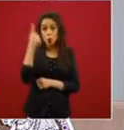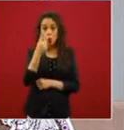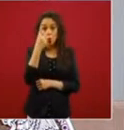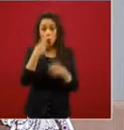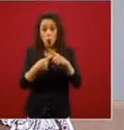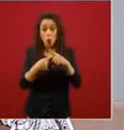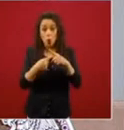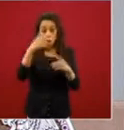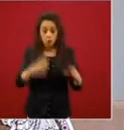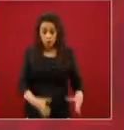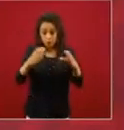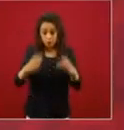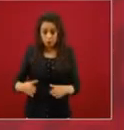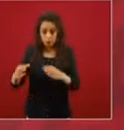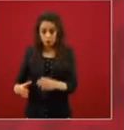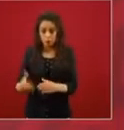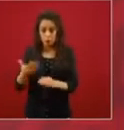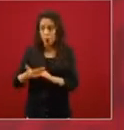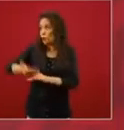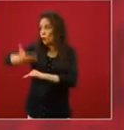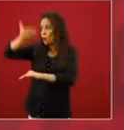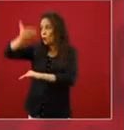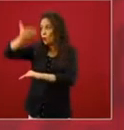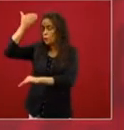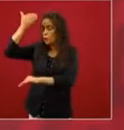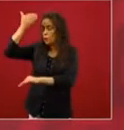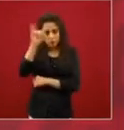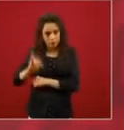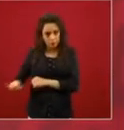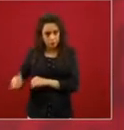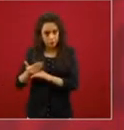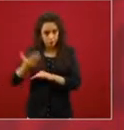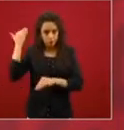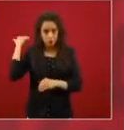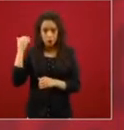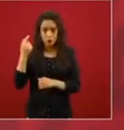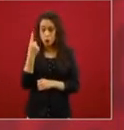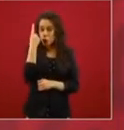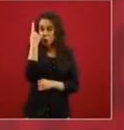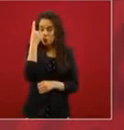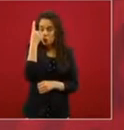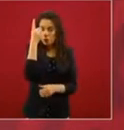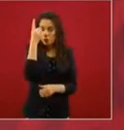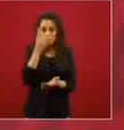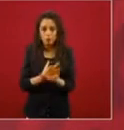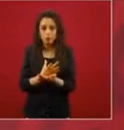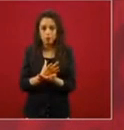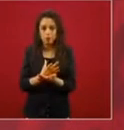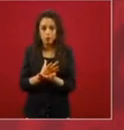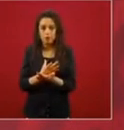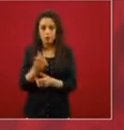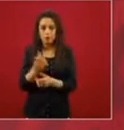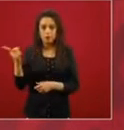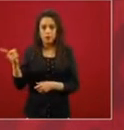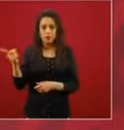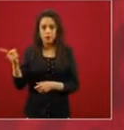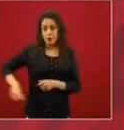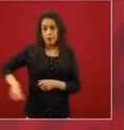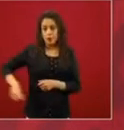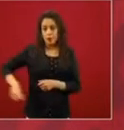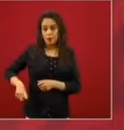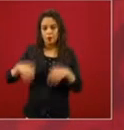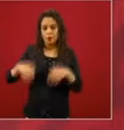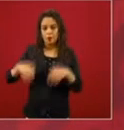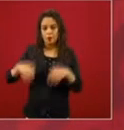en toda la historia hubo un sexenio en que se elevó el precio del petróleo